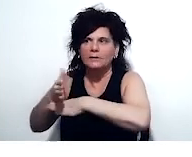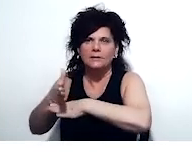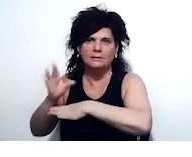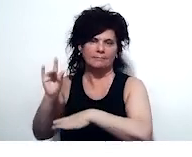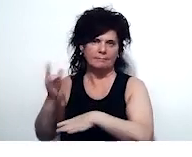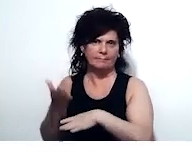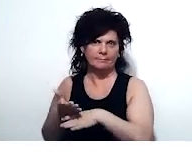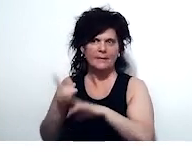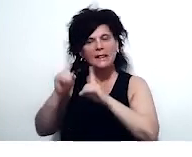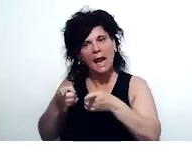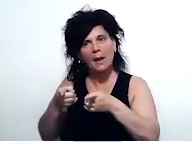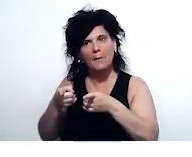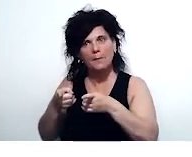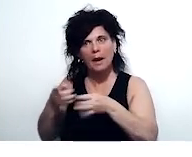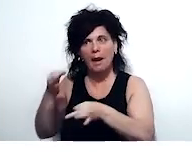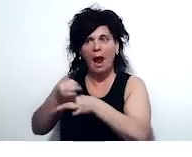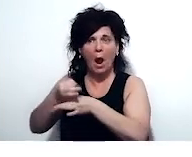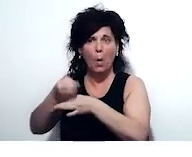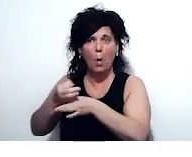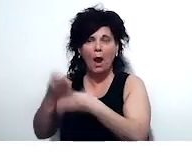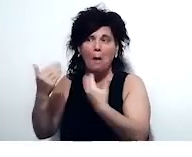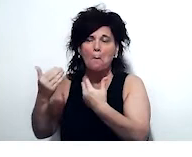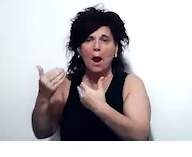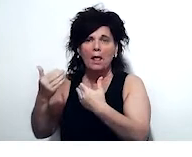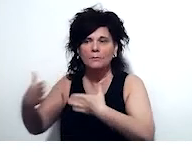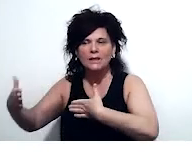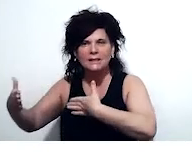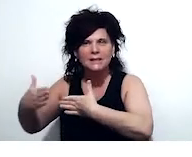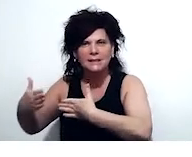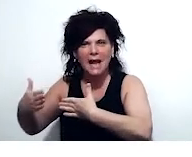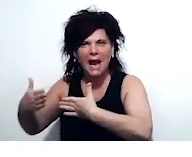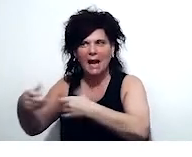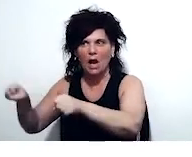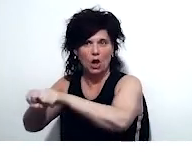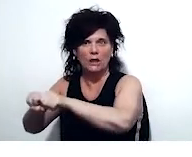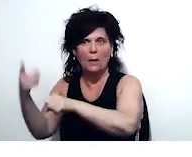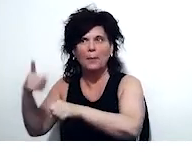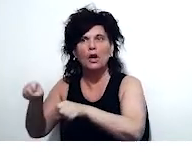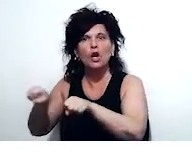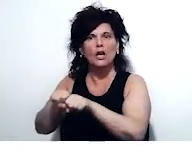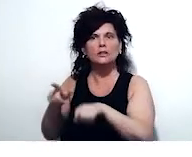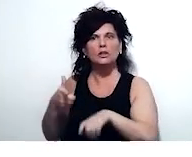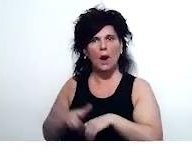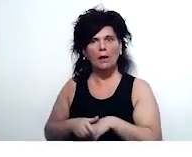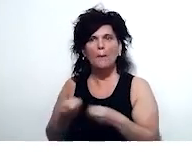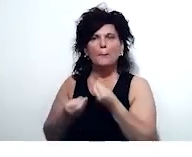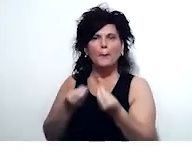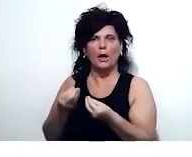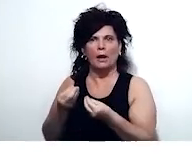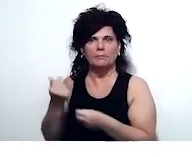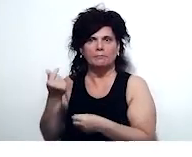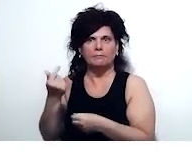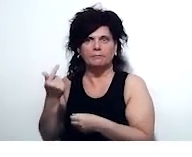difícil acceso. También hay otras que están cerca de zonas con conectividad, pero no tienen conexión. ¿Por qué? Porque es muy caro y